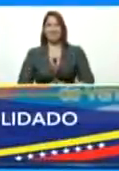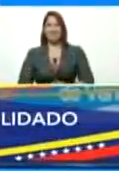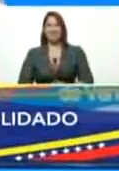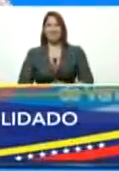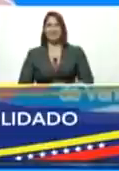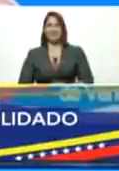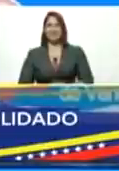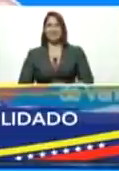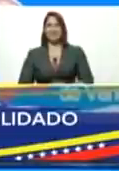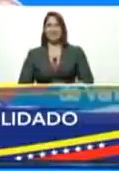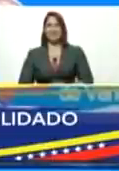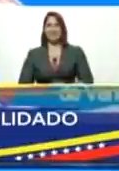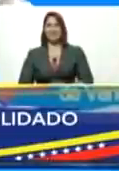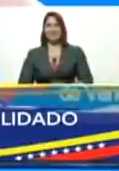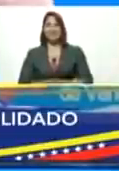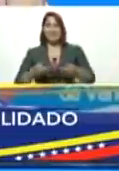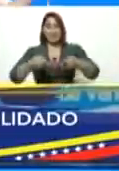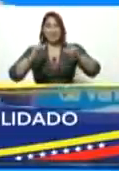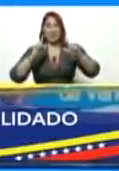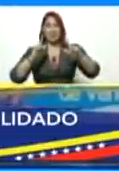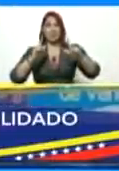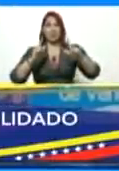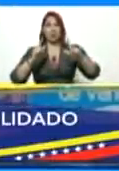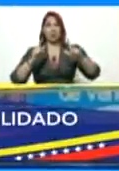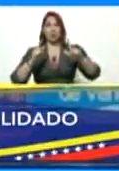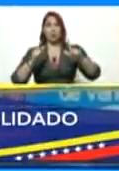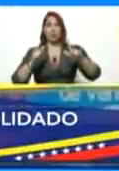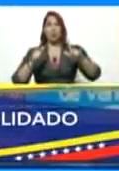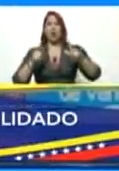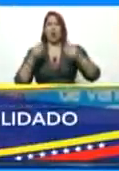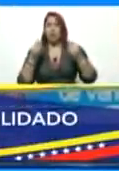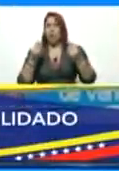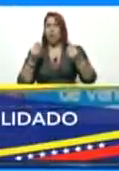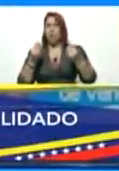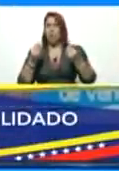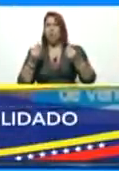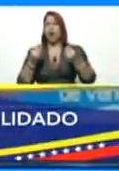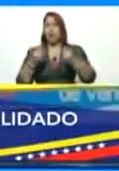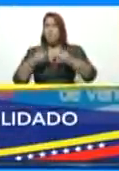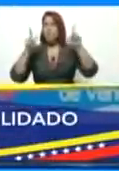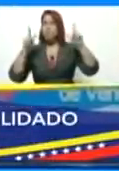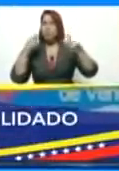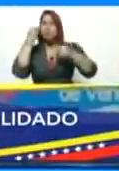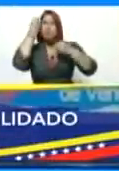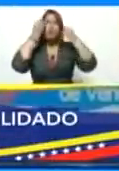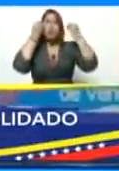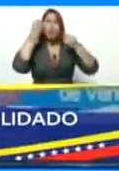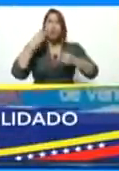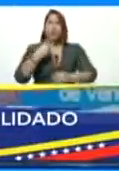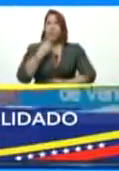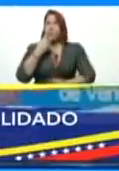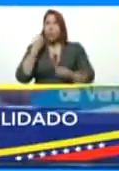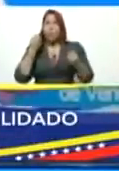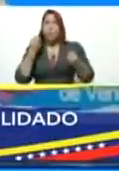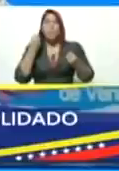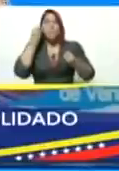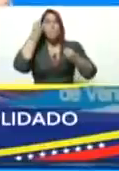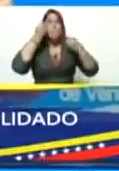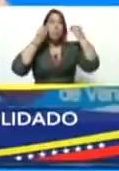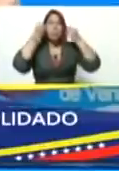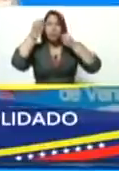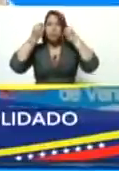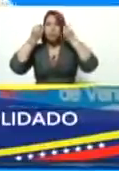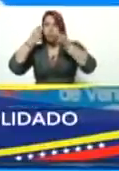y eso permitió una válvula de escape permitió un respiradero al